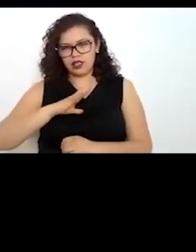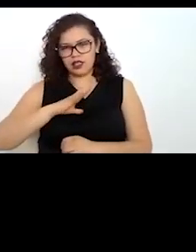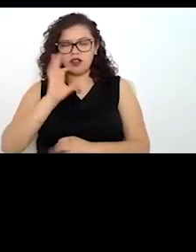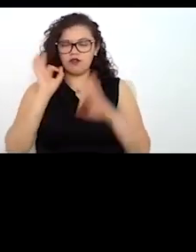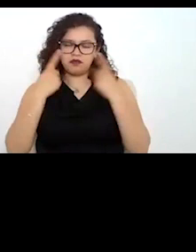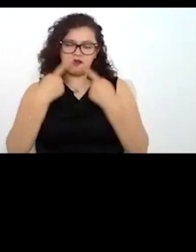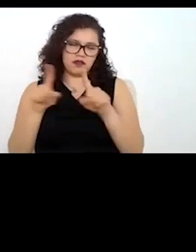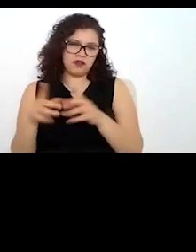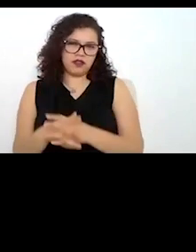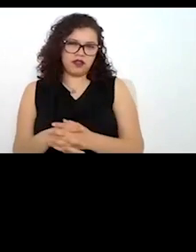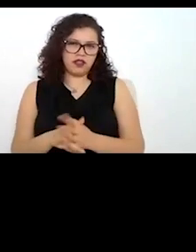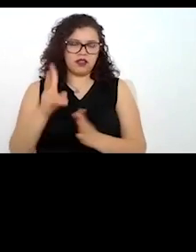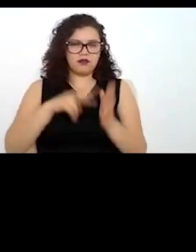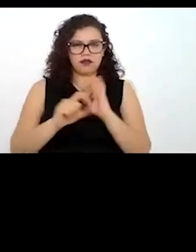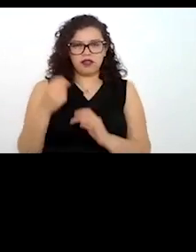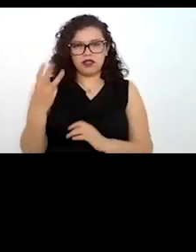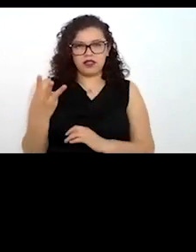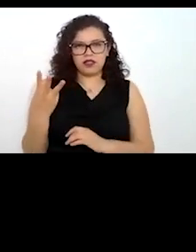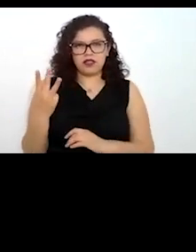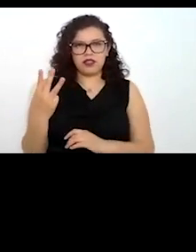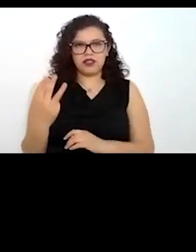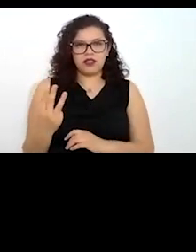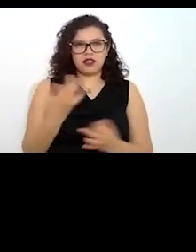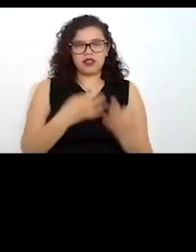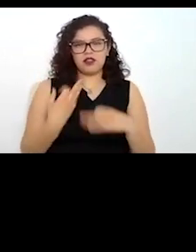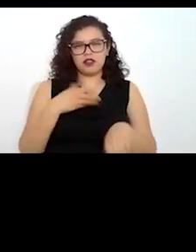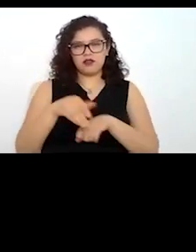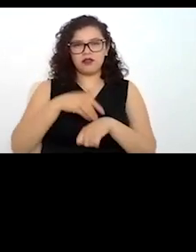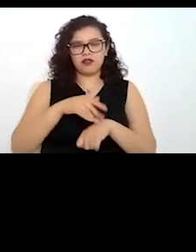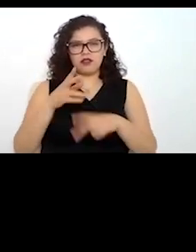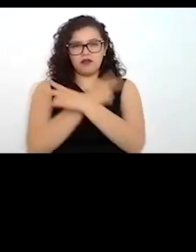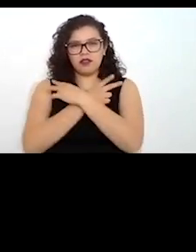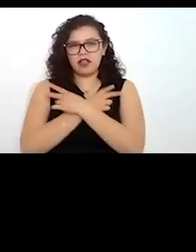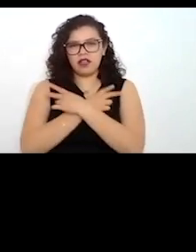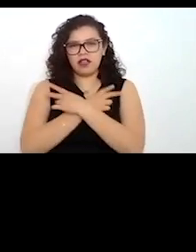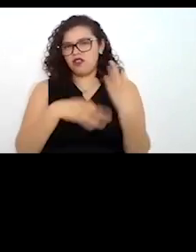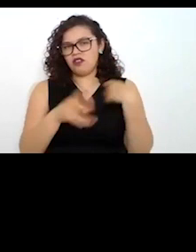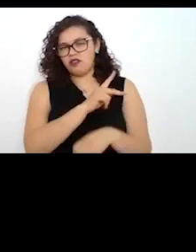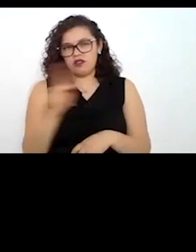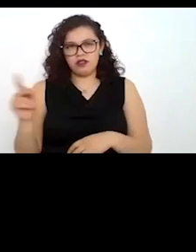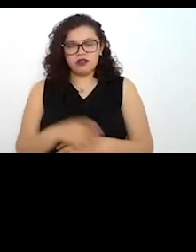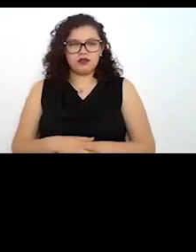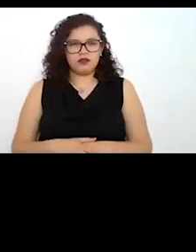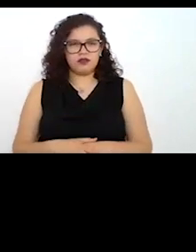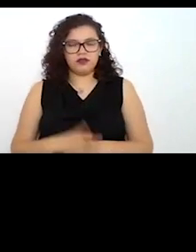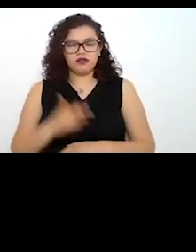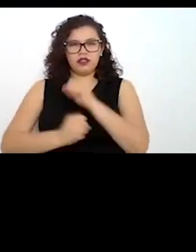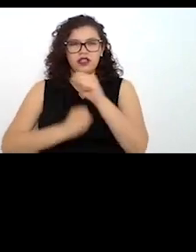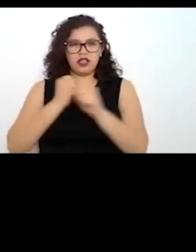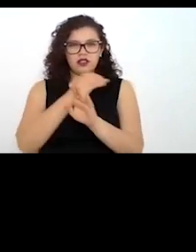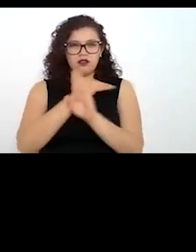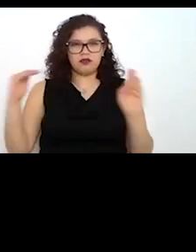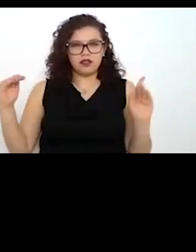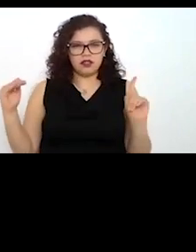otra forma, que es a partir de 2023, a todo el mundo se le actualizan los números de vacaciones que tiene. Entonces, si llevabas año y medio y